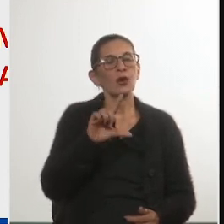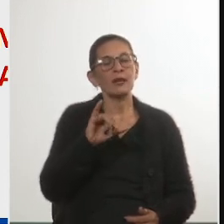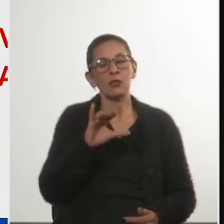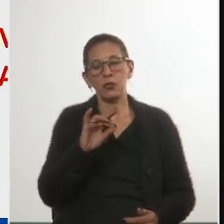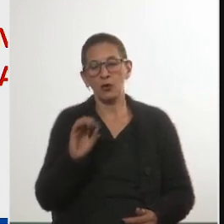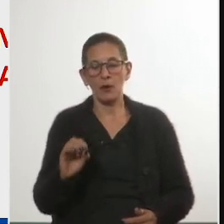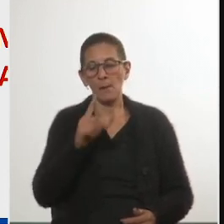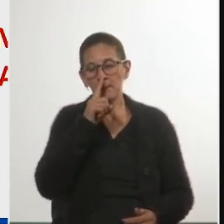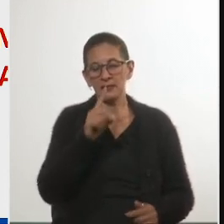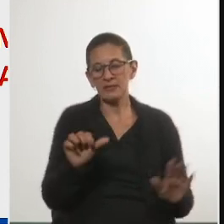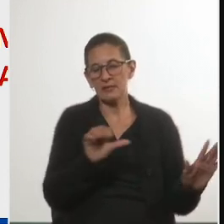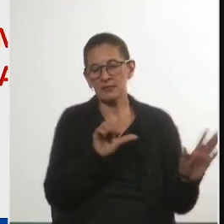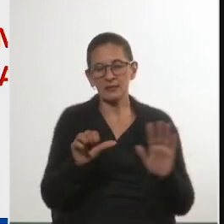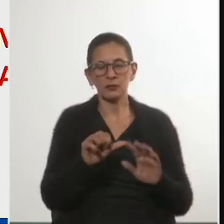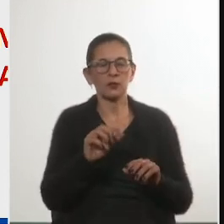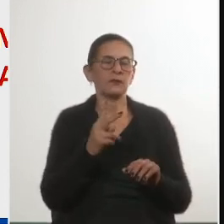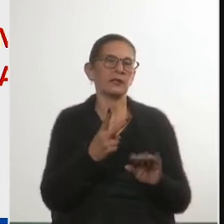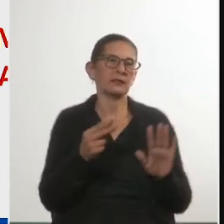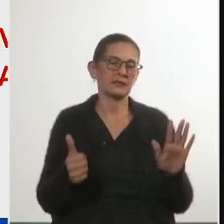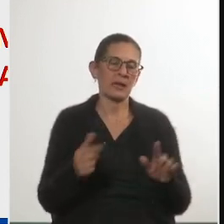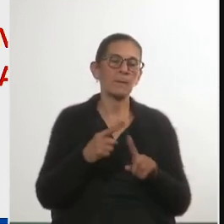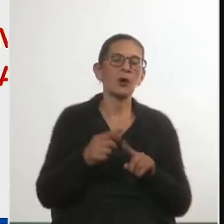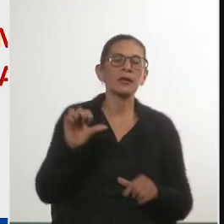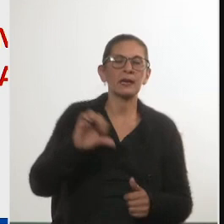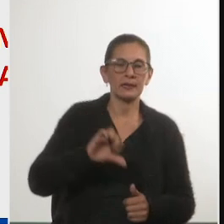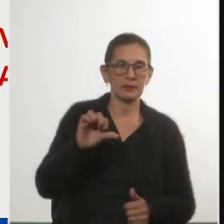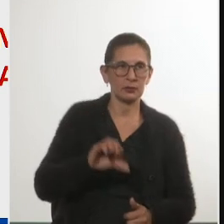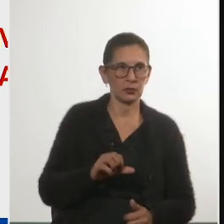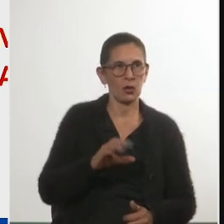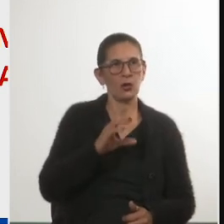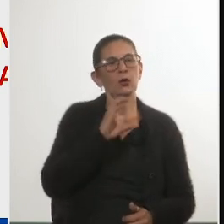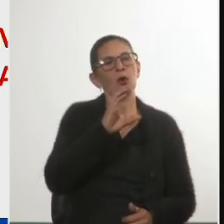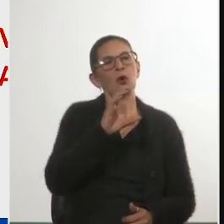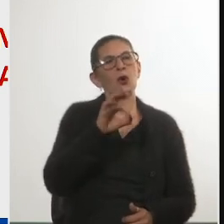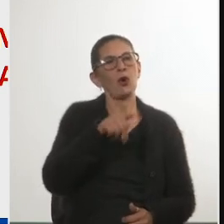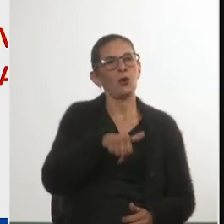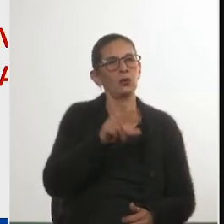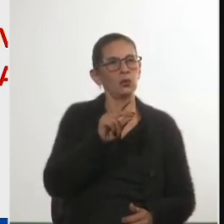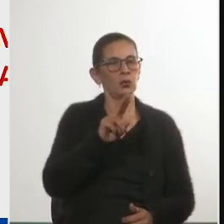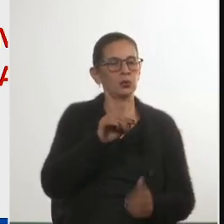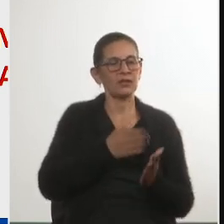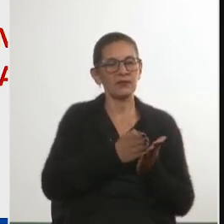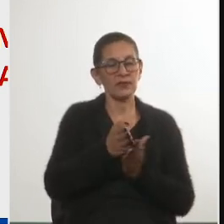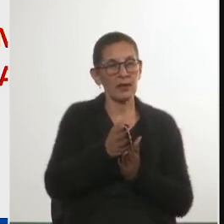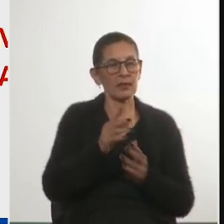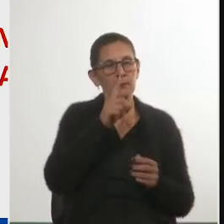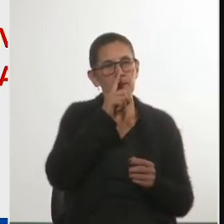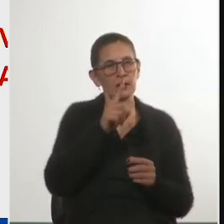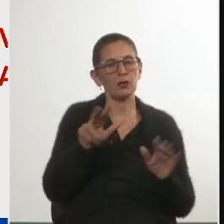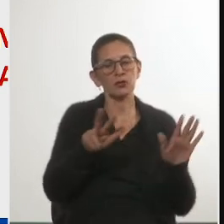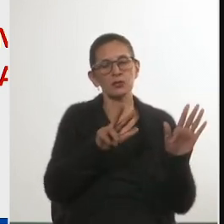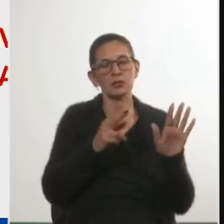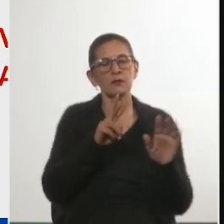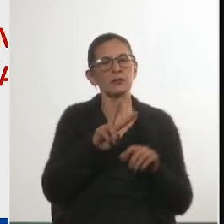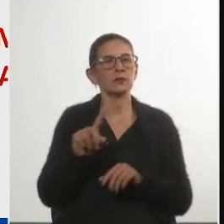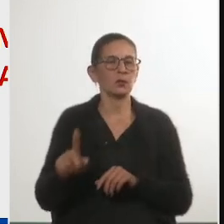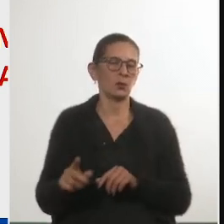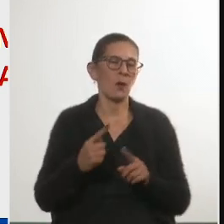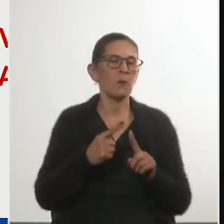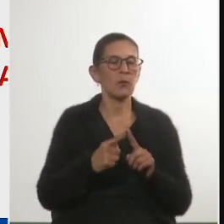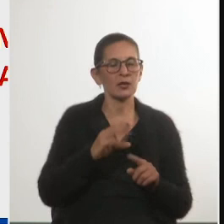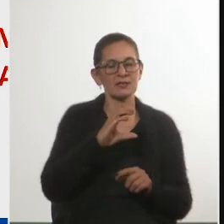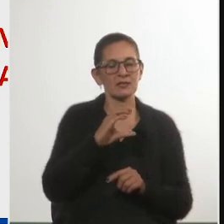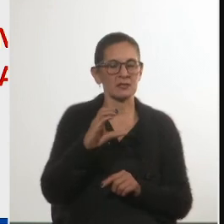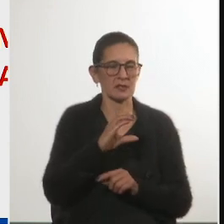hasta 1.626 miligramos por litro y conductividad hasta 2.981 microsiems por